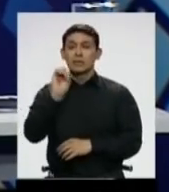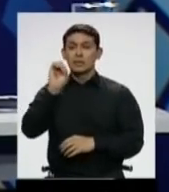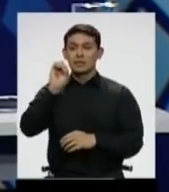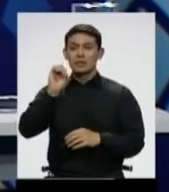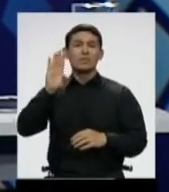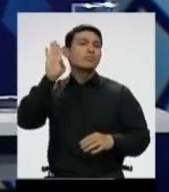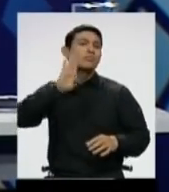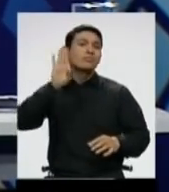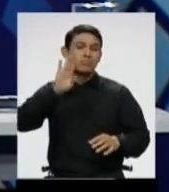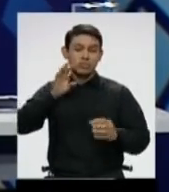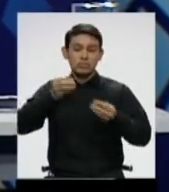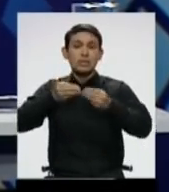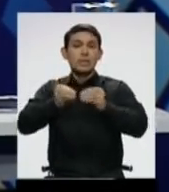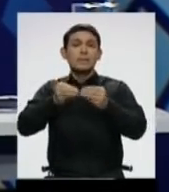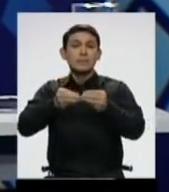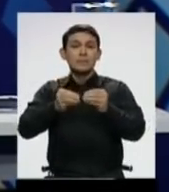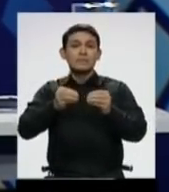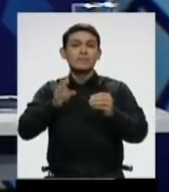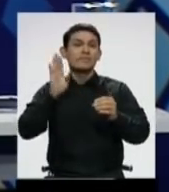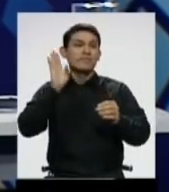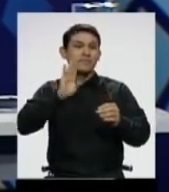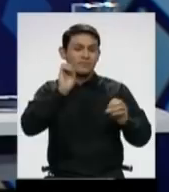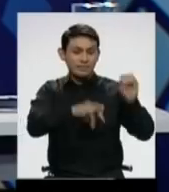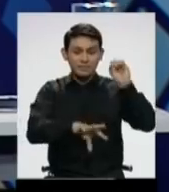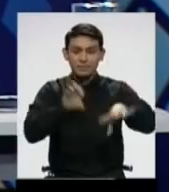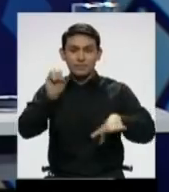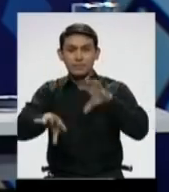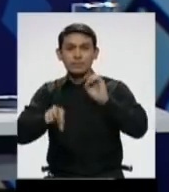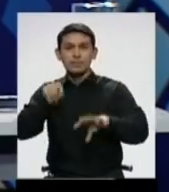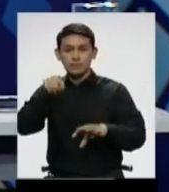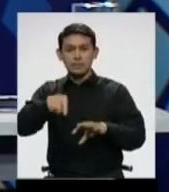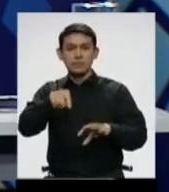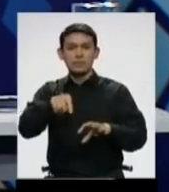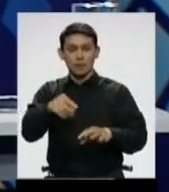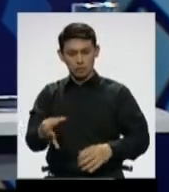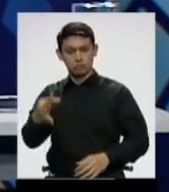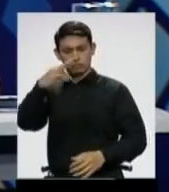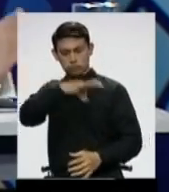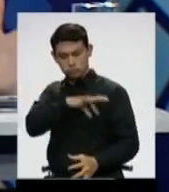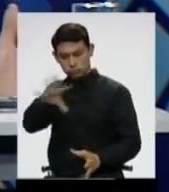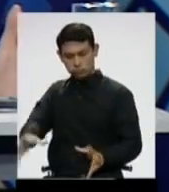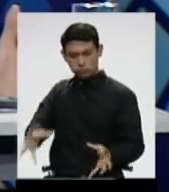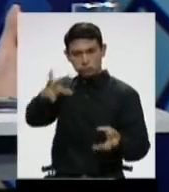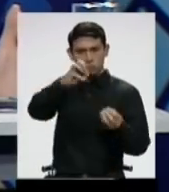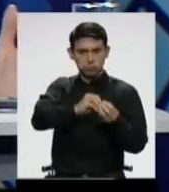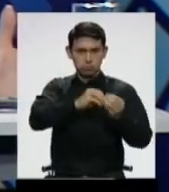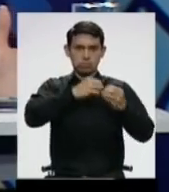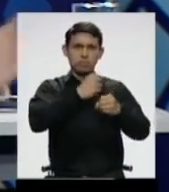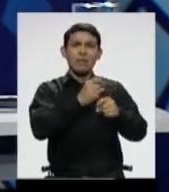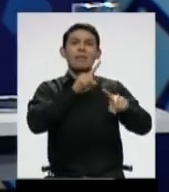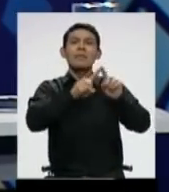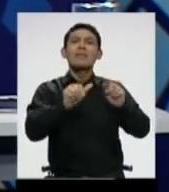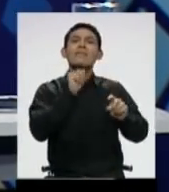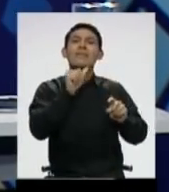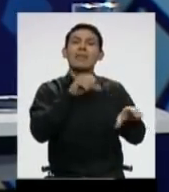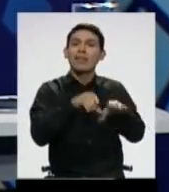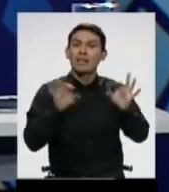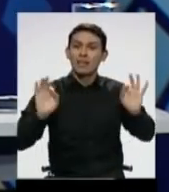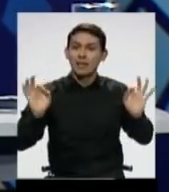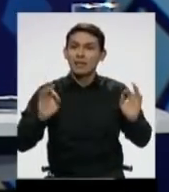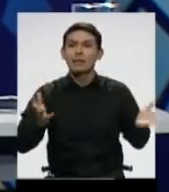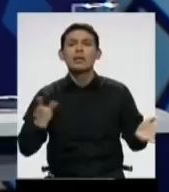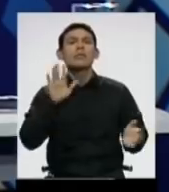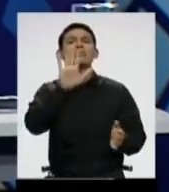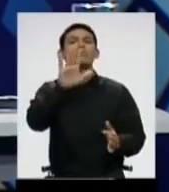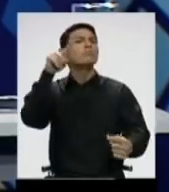residuos sólidos que bota esta ciudad son reaprovechables, pero no se hace, ¿no? ¿Cuál